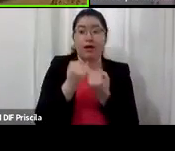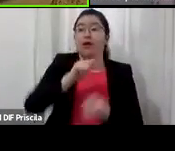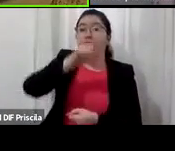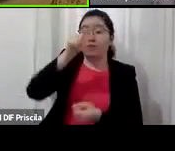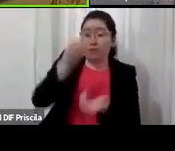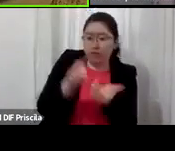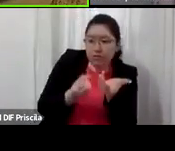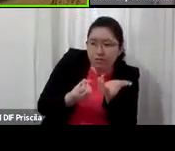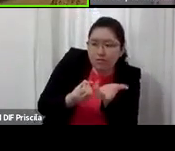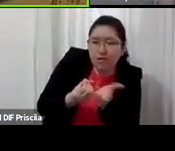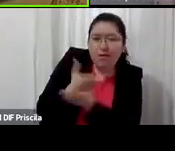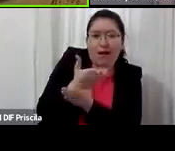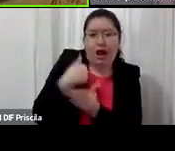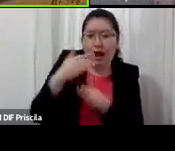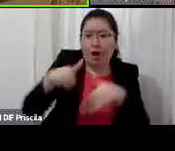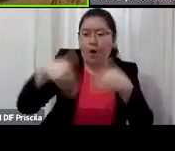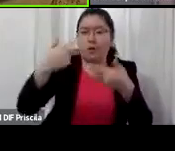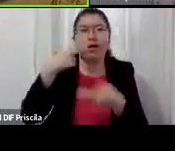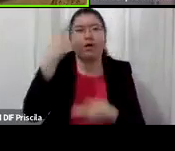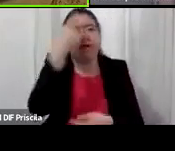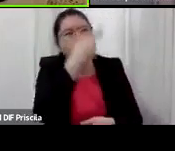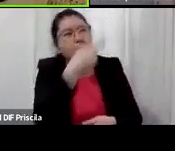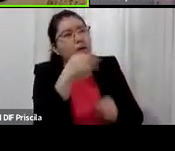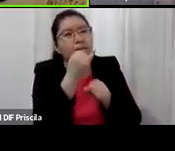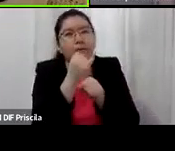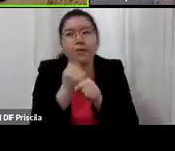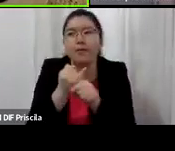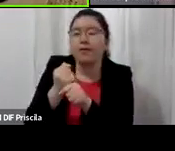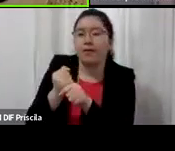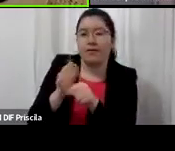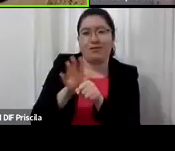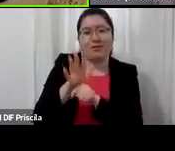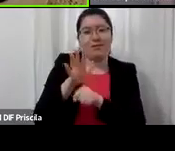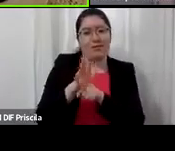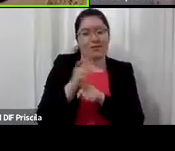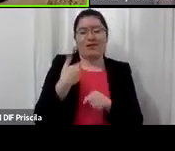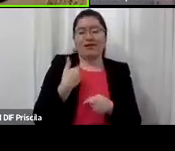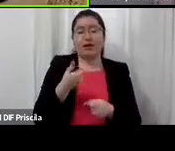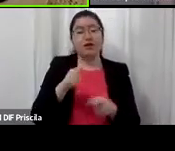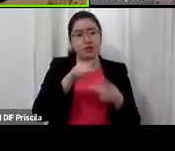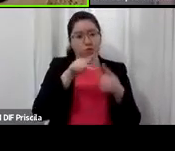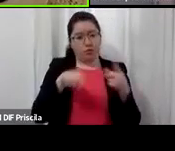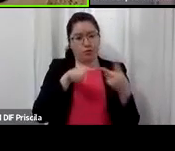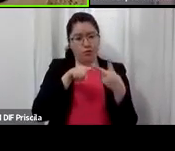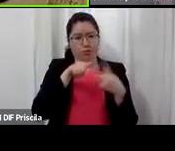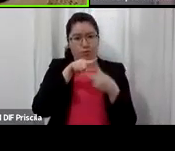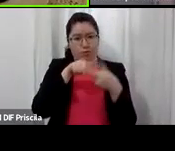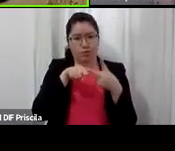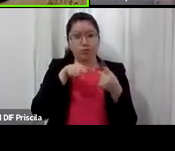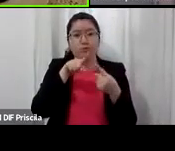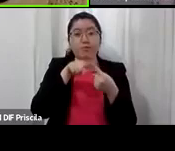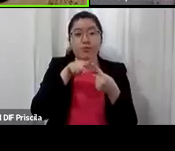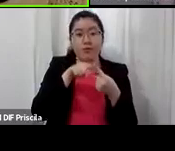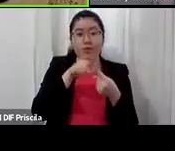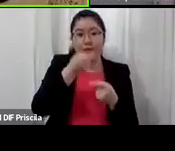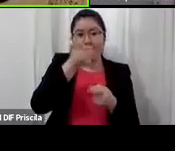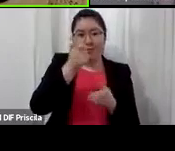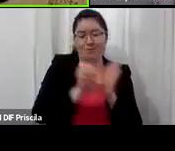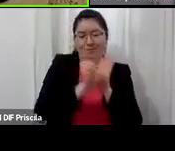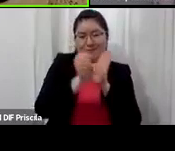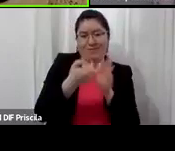cuantitativa. Entonces, para la parte cualitativa usaban herramientas de documental, entonces tenían una cámara,